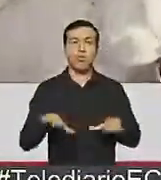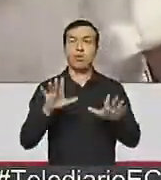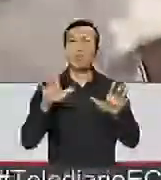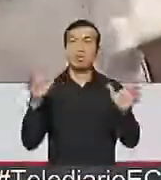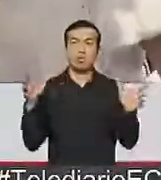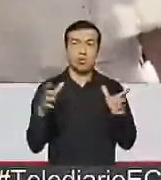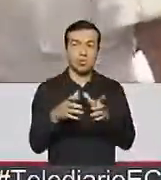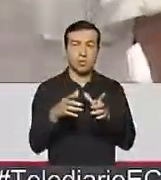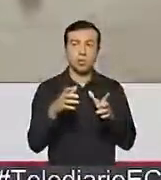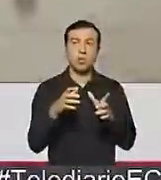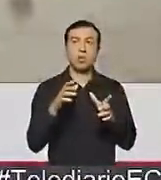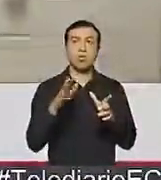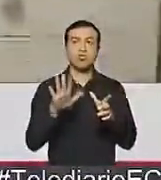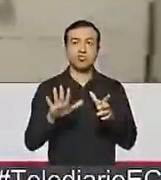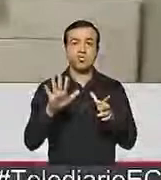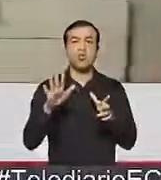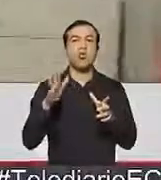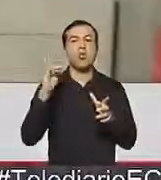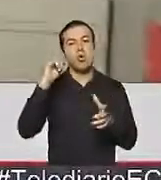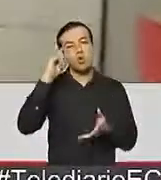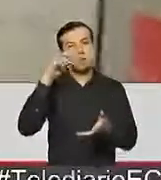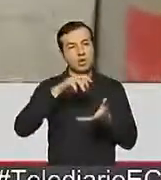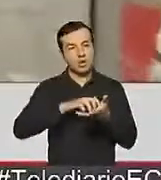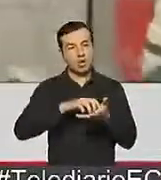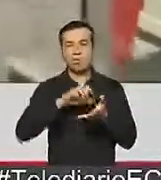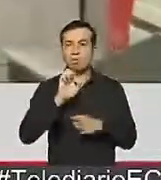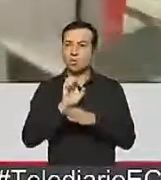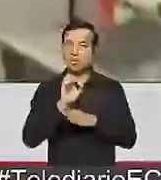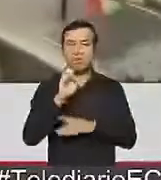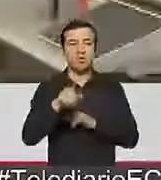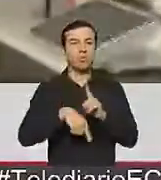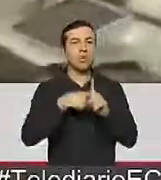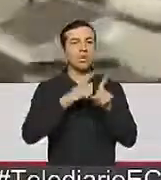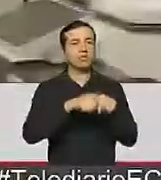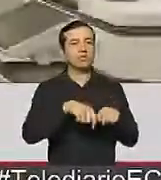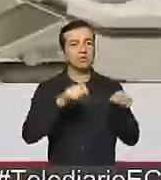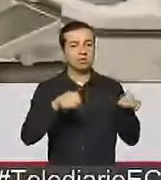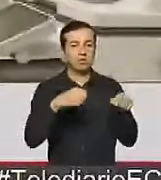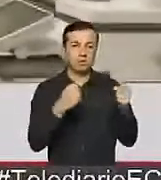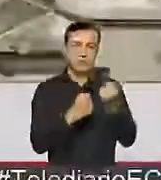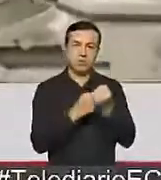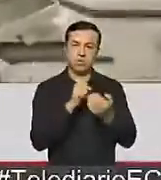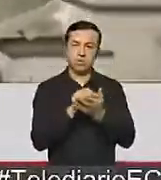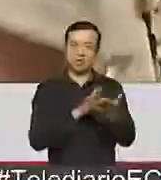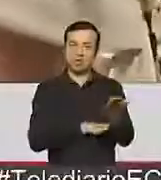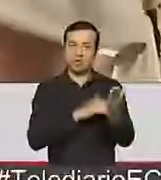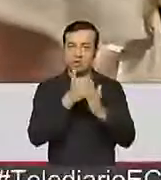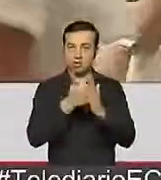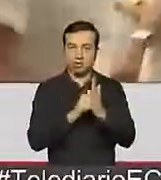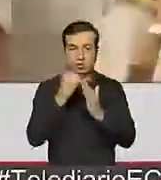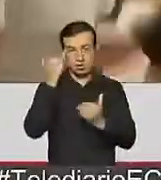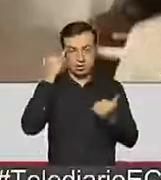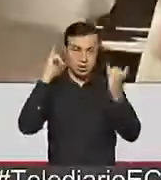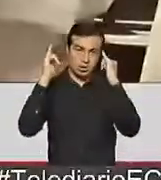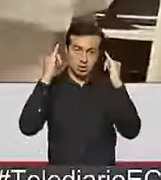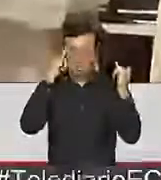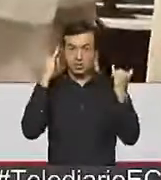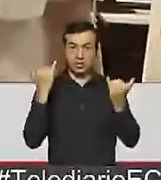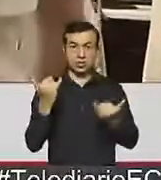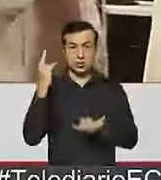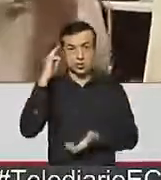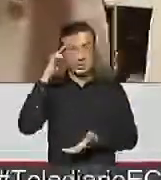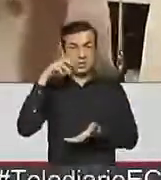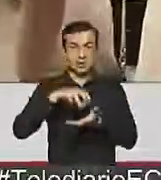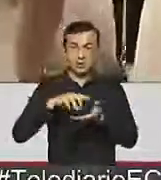Academia Costume and Moda y el Gobierno Nacional con la finalidad de apoyar al proyecto Artesano Artista, una iniciativa del actual gobierno